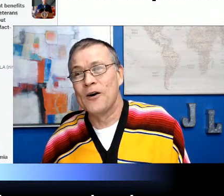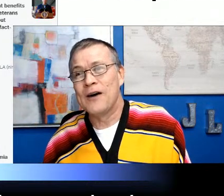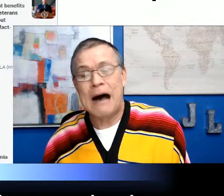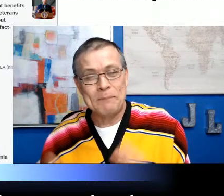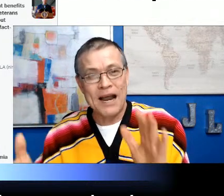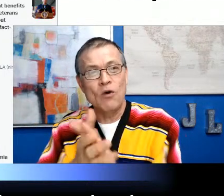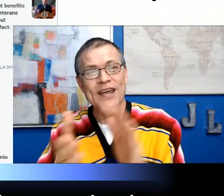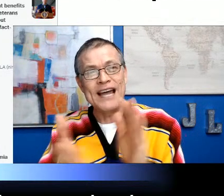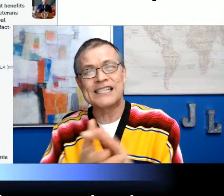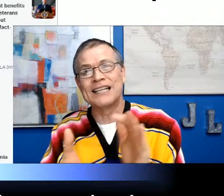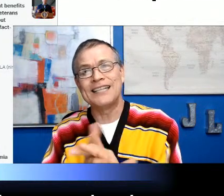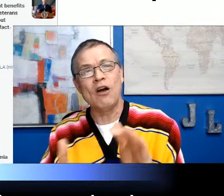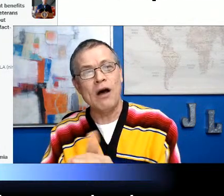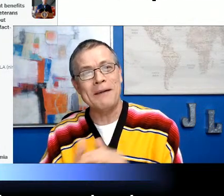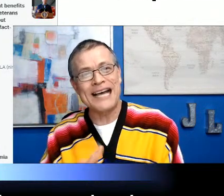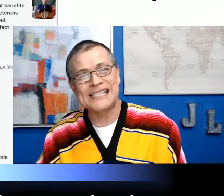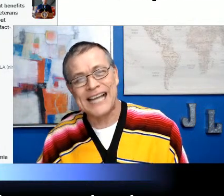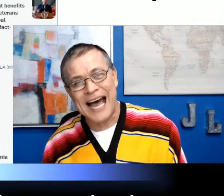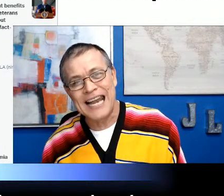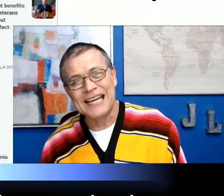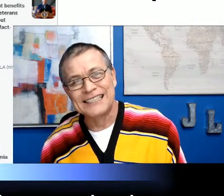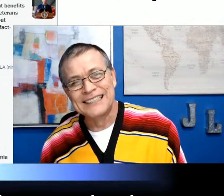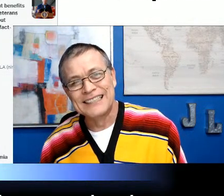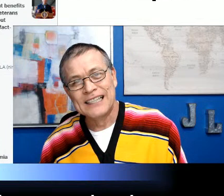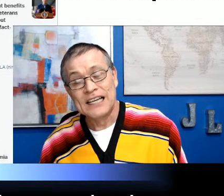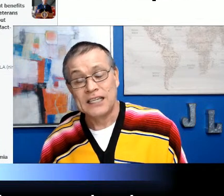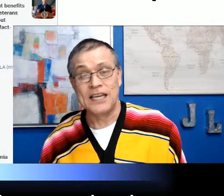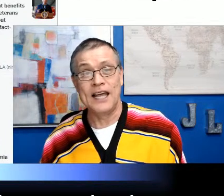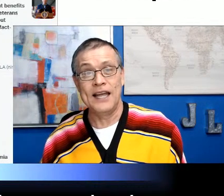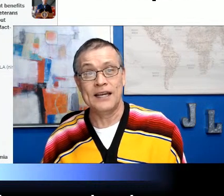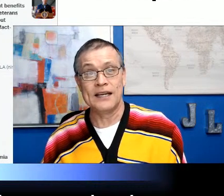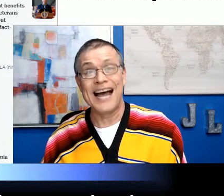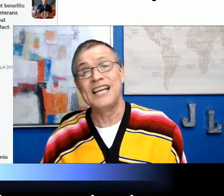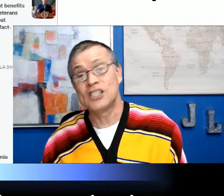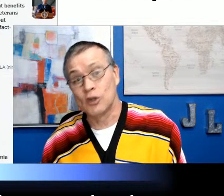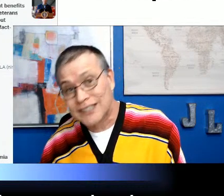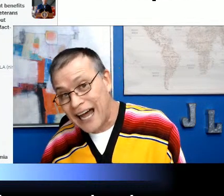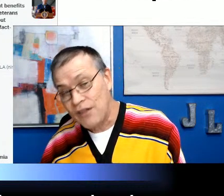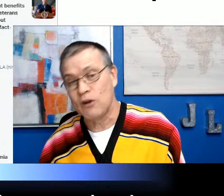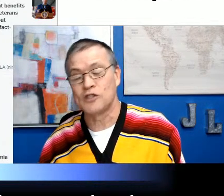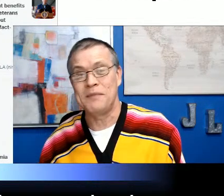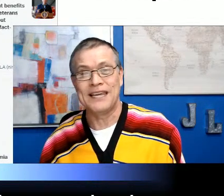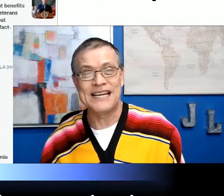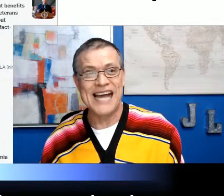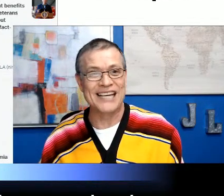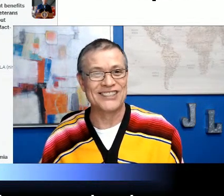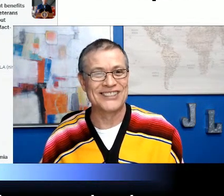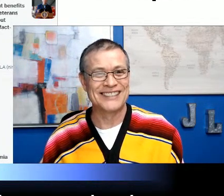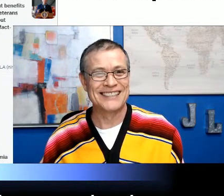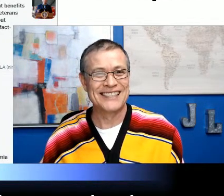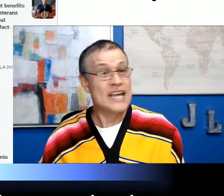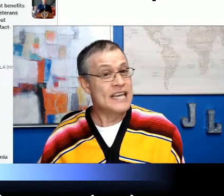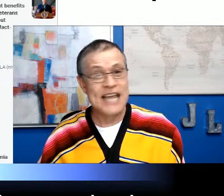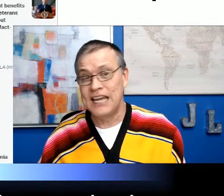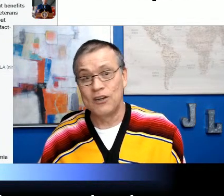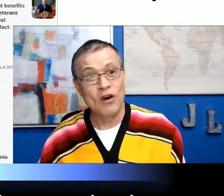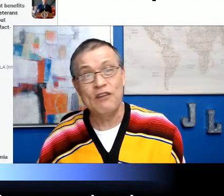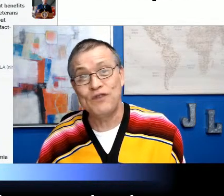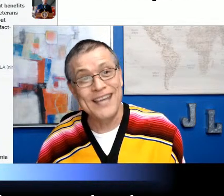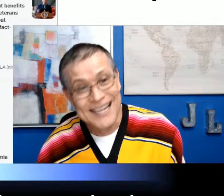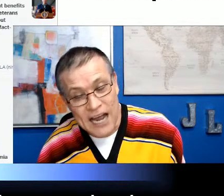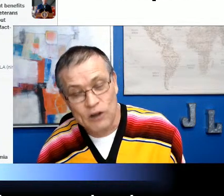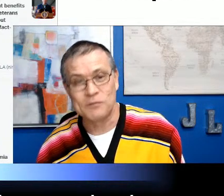Pero aplaude a Santiago Abascal, quien ha insultado a los mexicanos. Y ahí